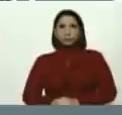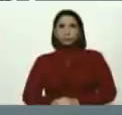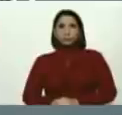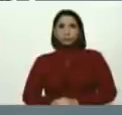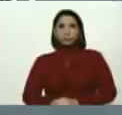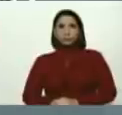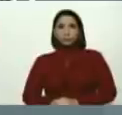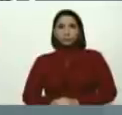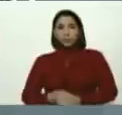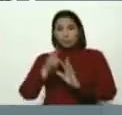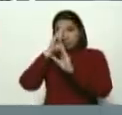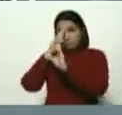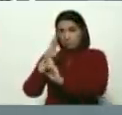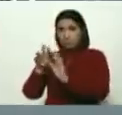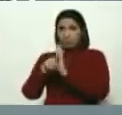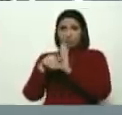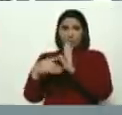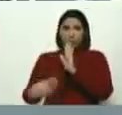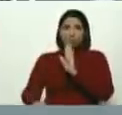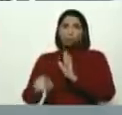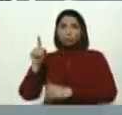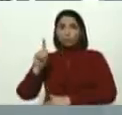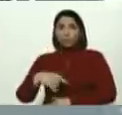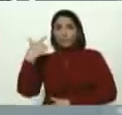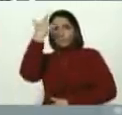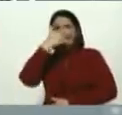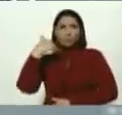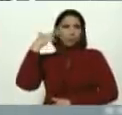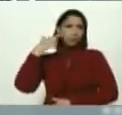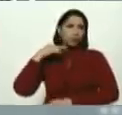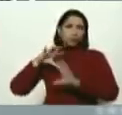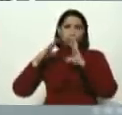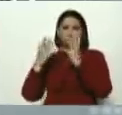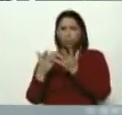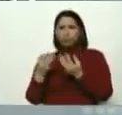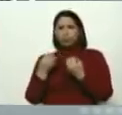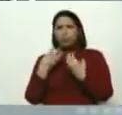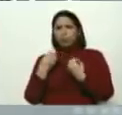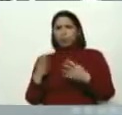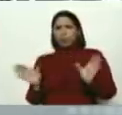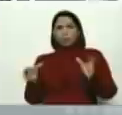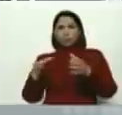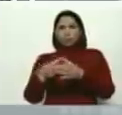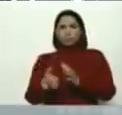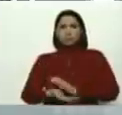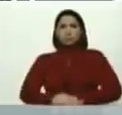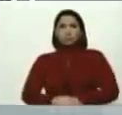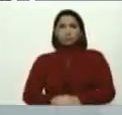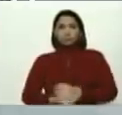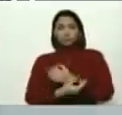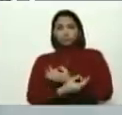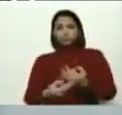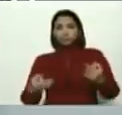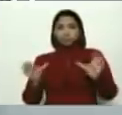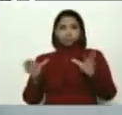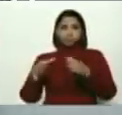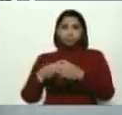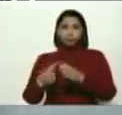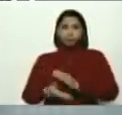y por el respeto a los derechos de los afrodescendientes en el mundo. Estuvo muy bueno Aristóbulo, excelente.